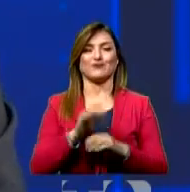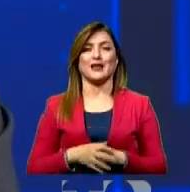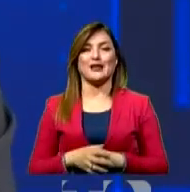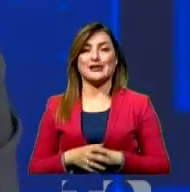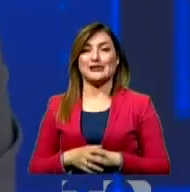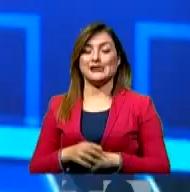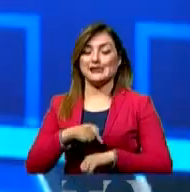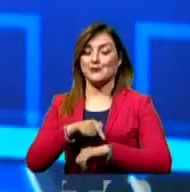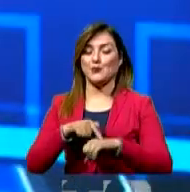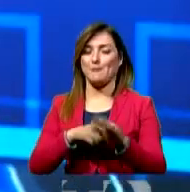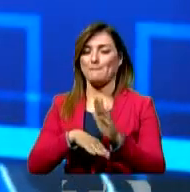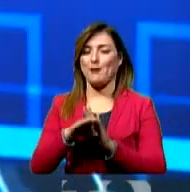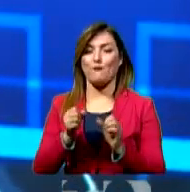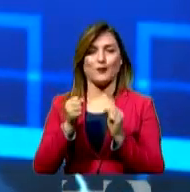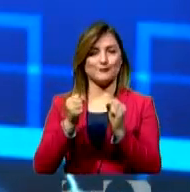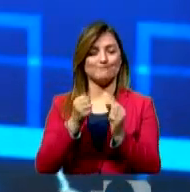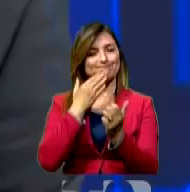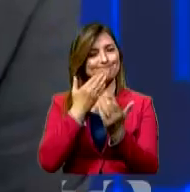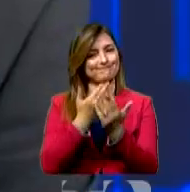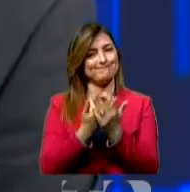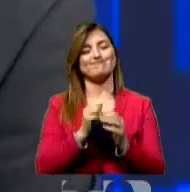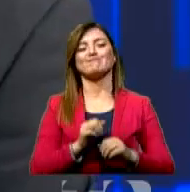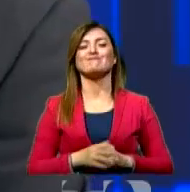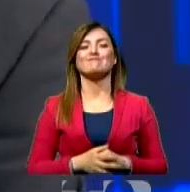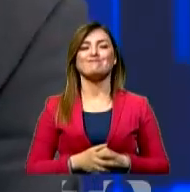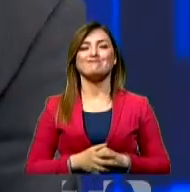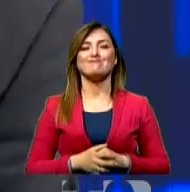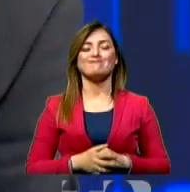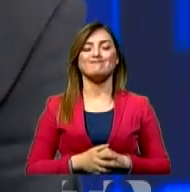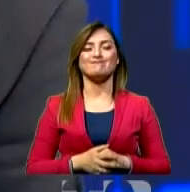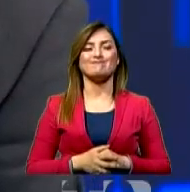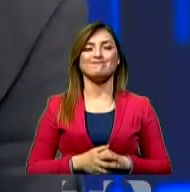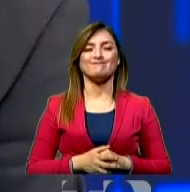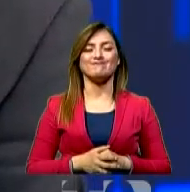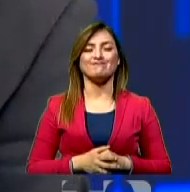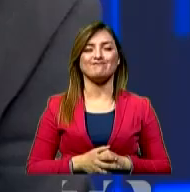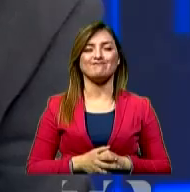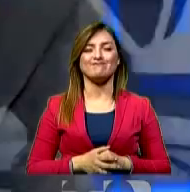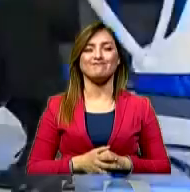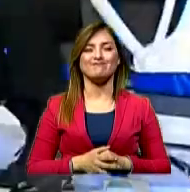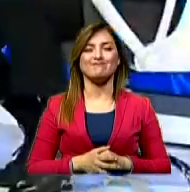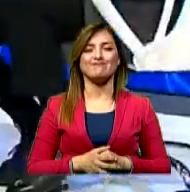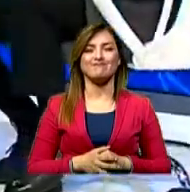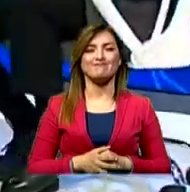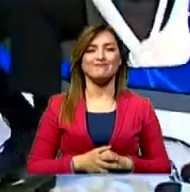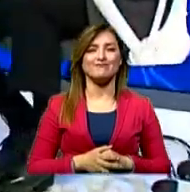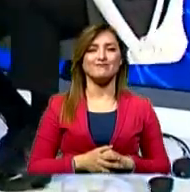Gracias, subsecretario. Juan Manuel Fuerte, subsecretario de Gobernabilidad, por habernos acompañado. Buen día. Gracias, Milton. Vamos a la pausa.